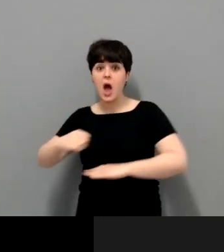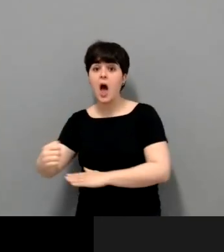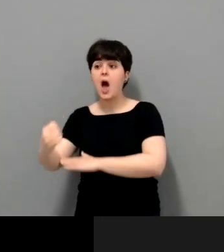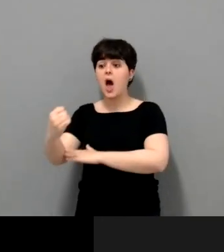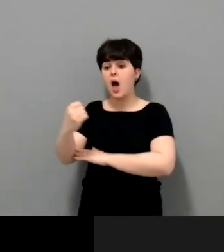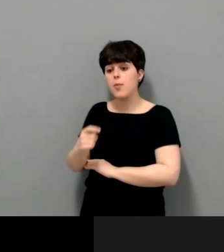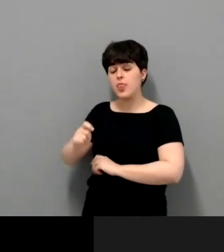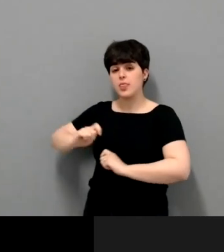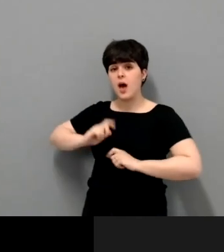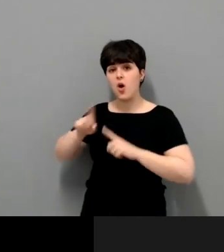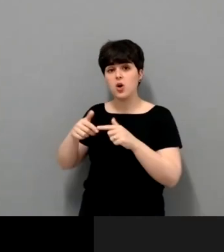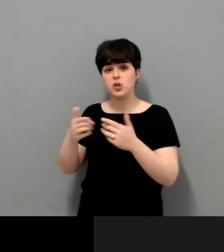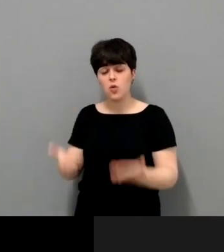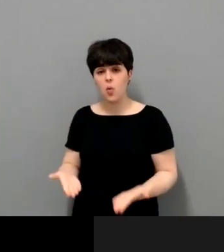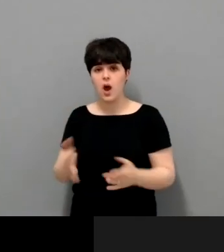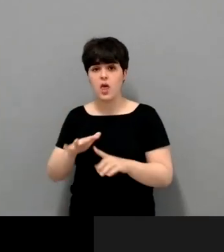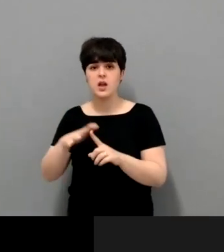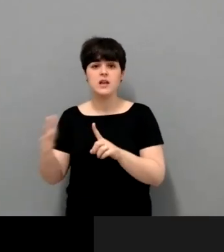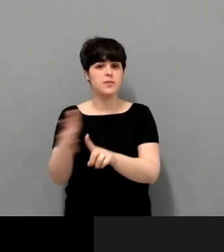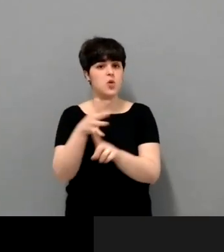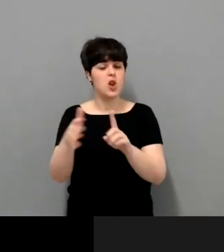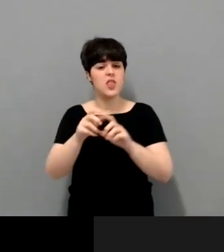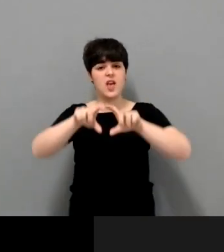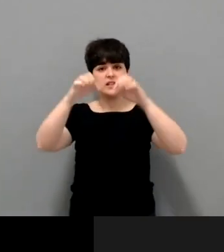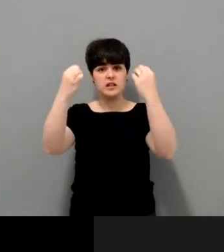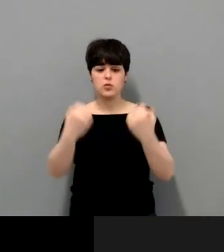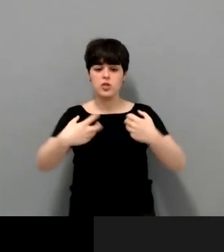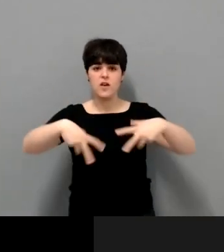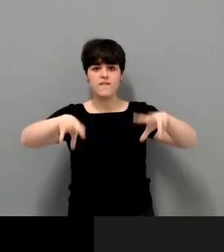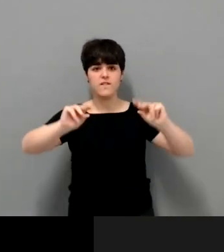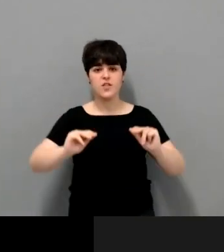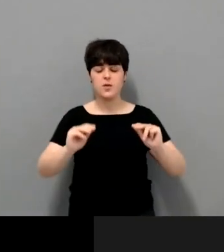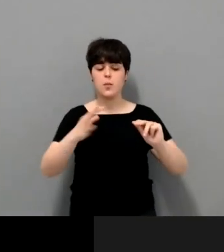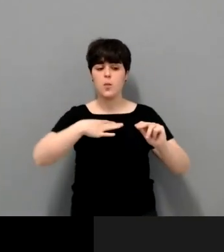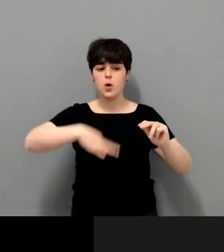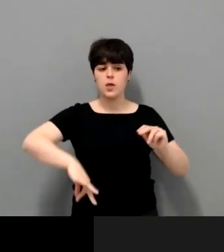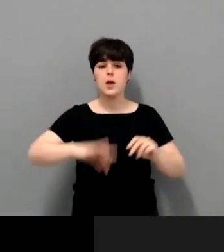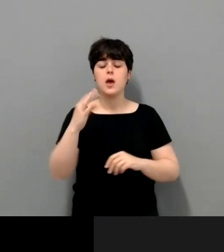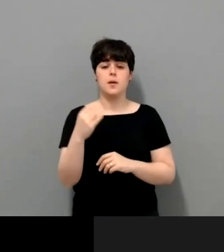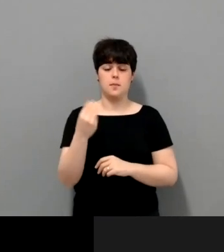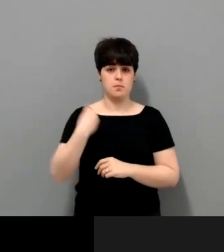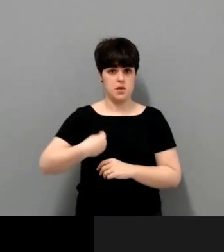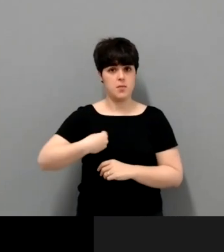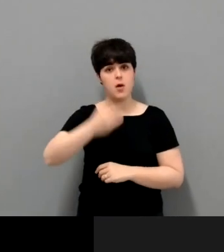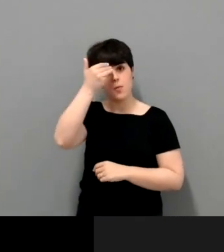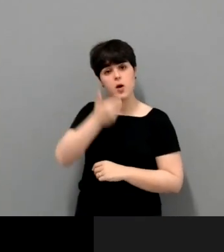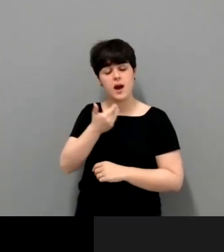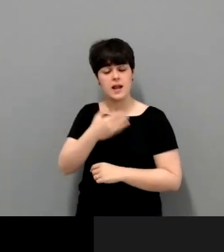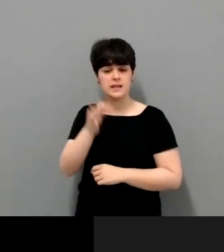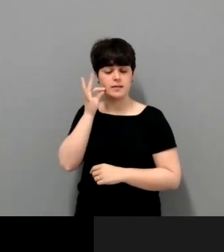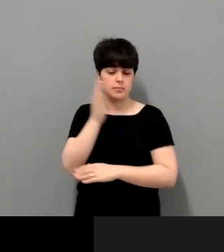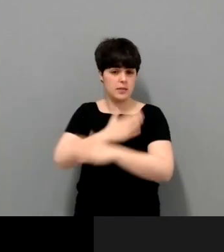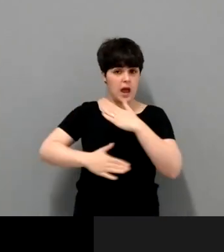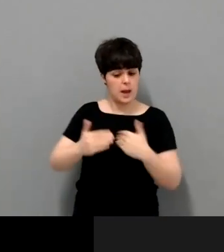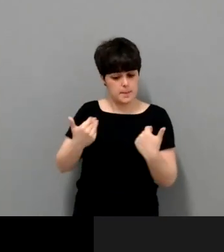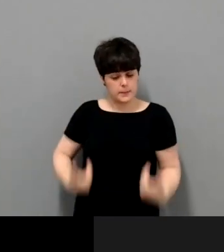para revertir la violencia institucional que vivían las mujeres con parálisis cerebral cuando